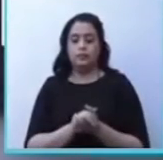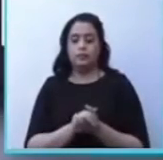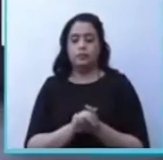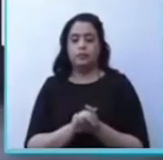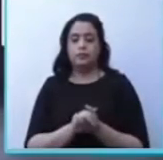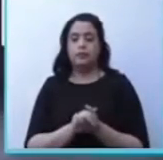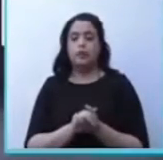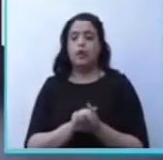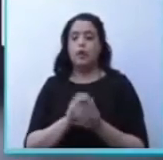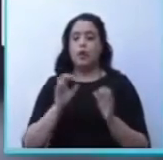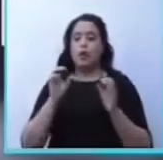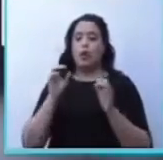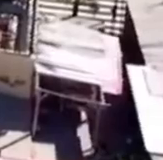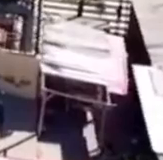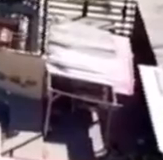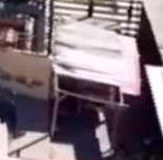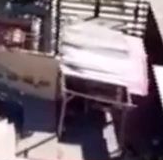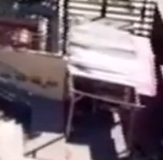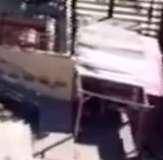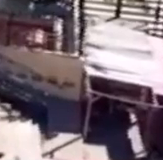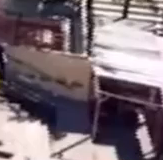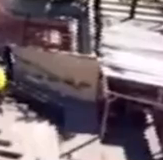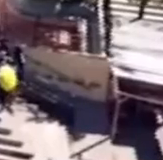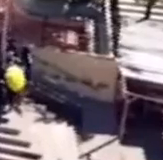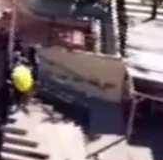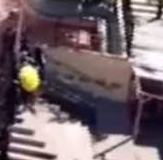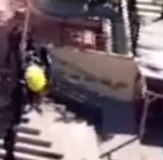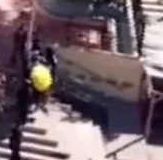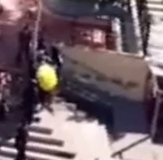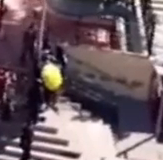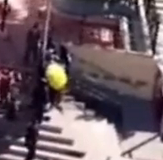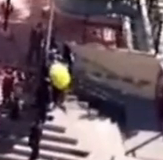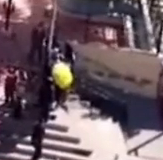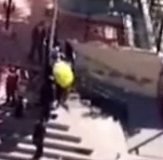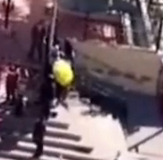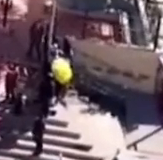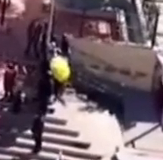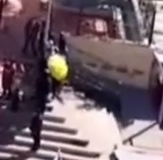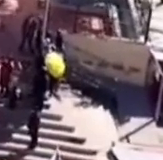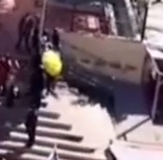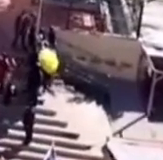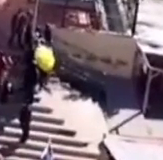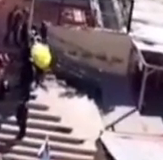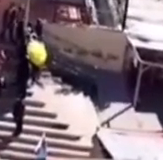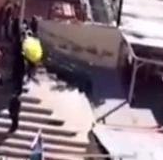1 millón de votos. Para Noticias 12, Luisa Centeno.